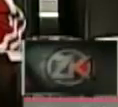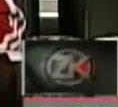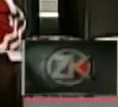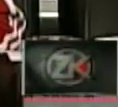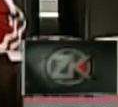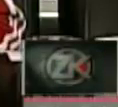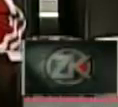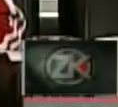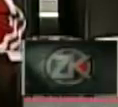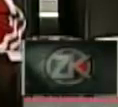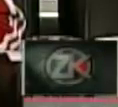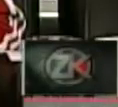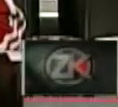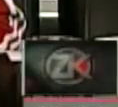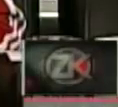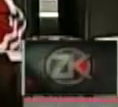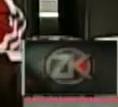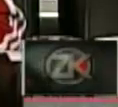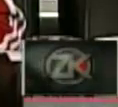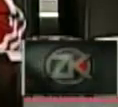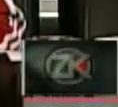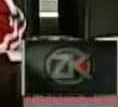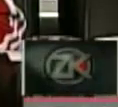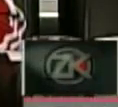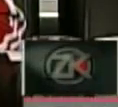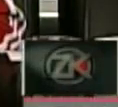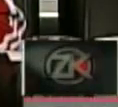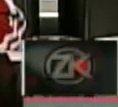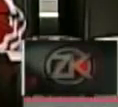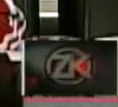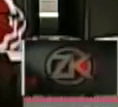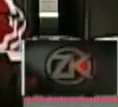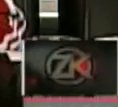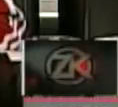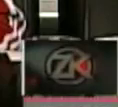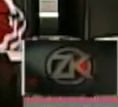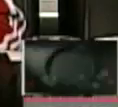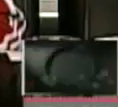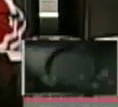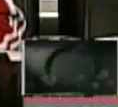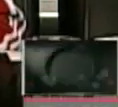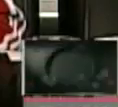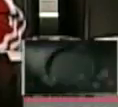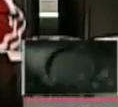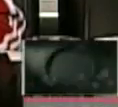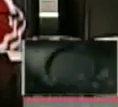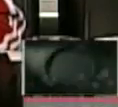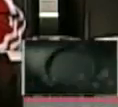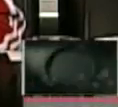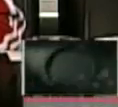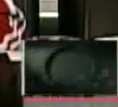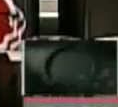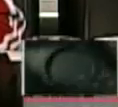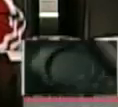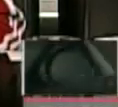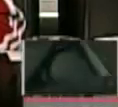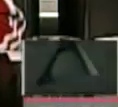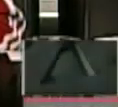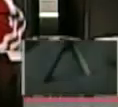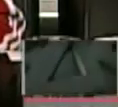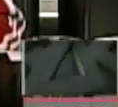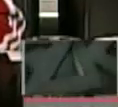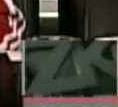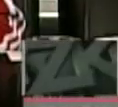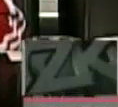Notamos y vimos pues la programación de Venezolana de Televisión, todo el esfuerzo que hicieron los compañeros del equipo de prensa, los